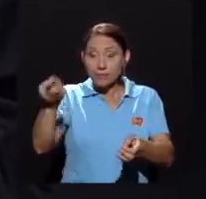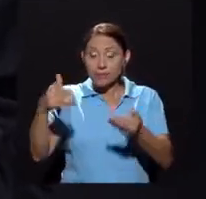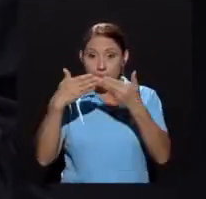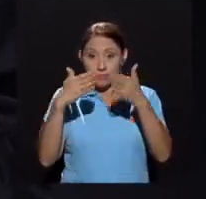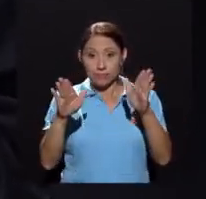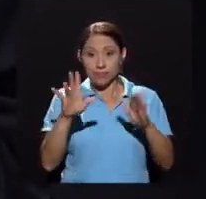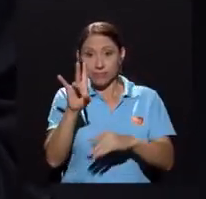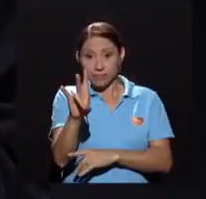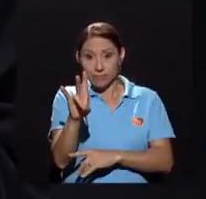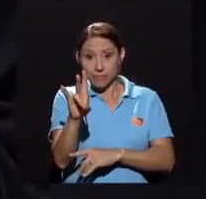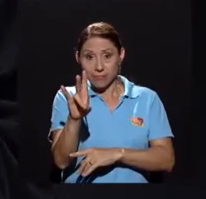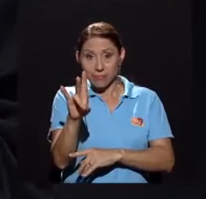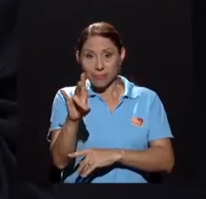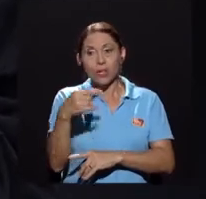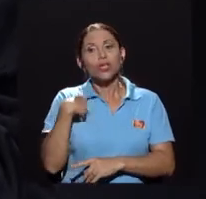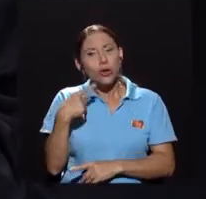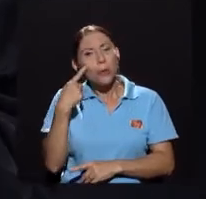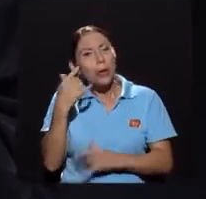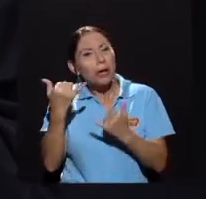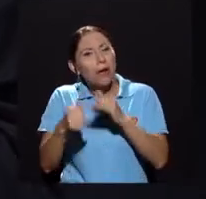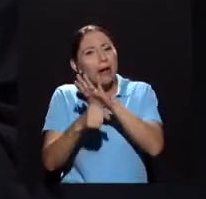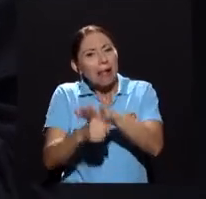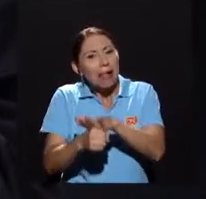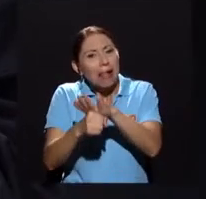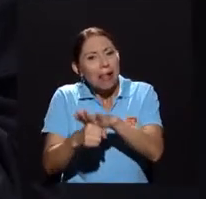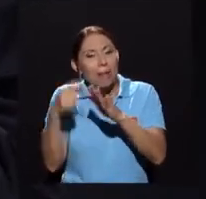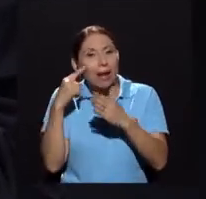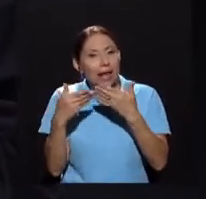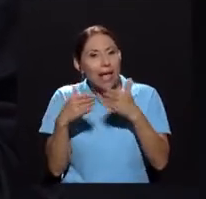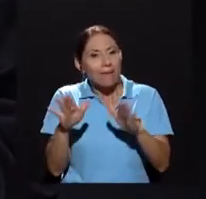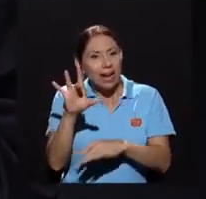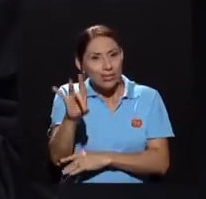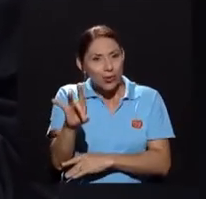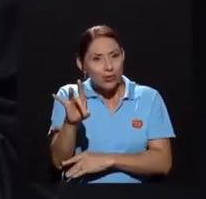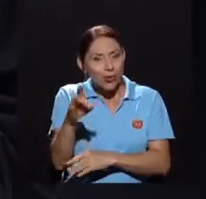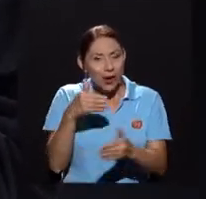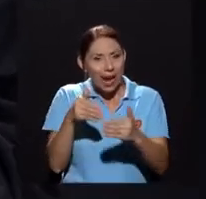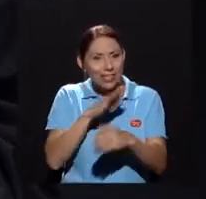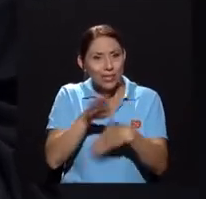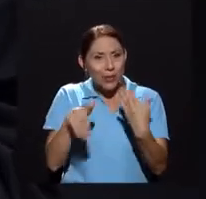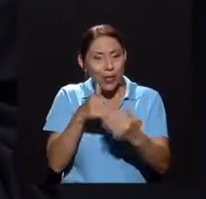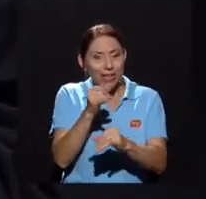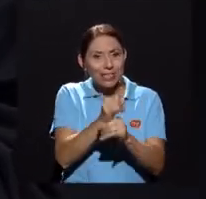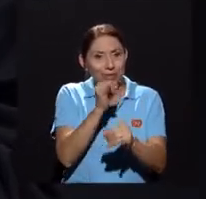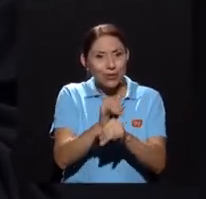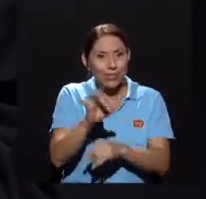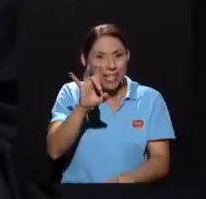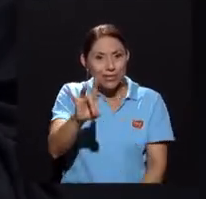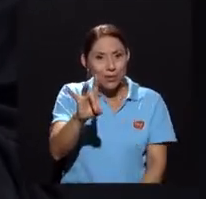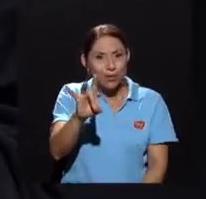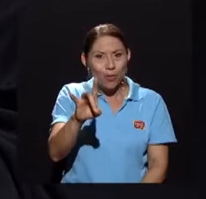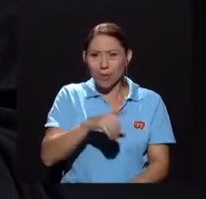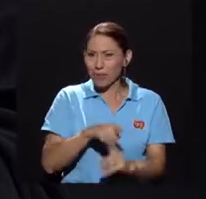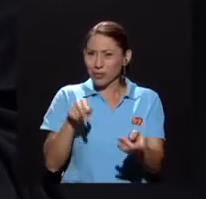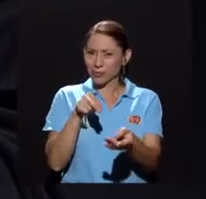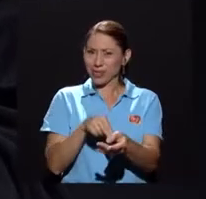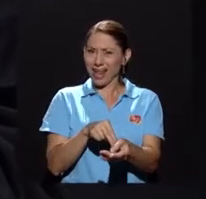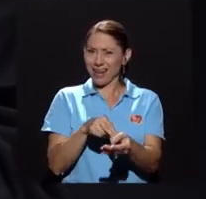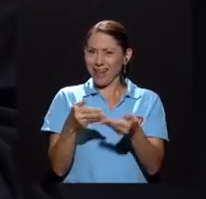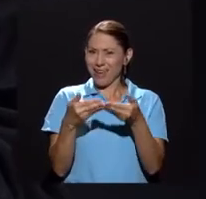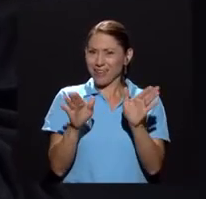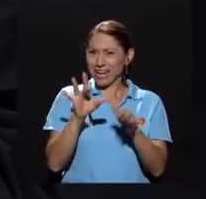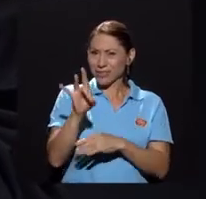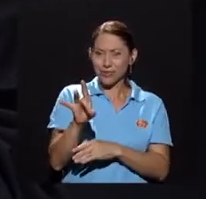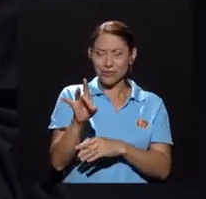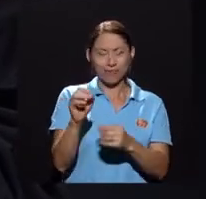creo que la presión está casi a las 8 que ya casi todas las instituciones a las 8 pero en el hospital es imposible porque hay procedimientos que inicia a